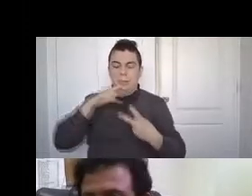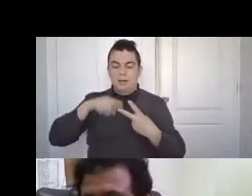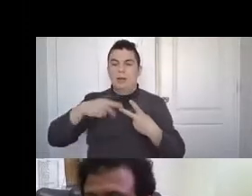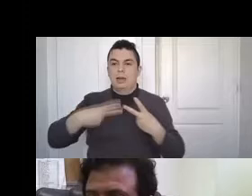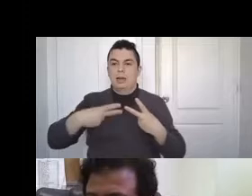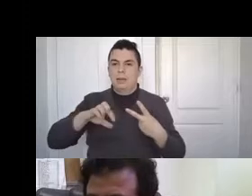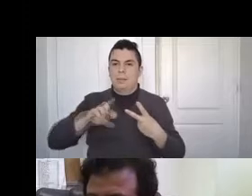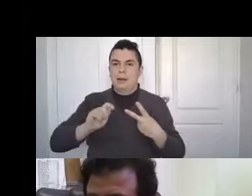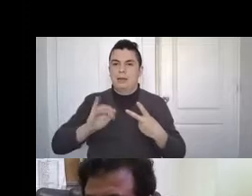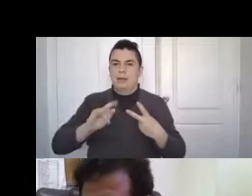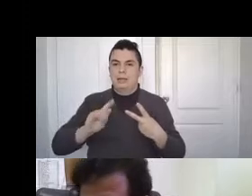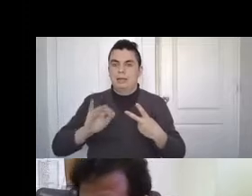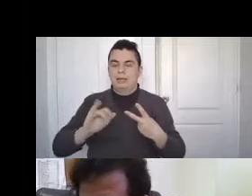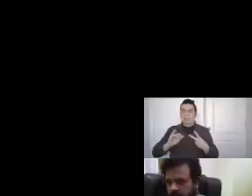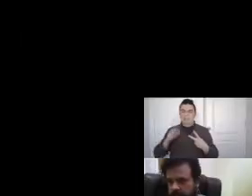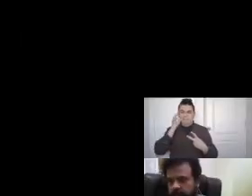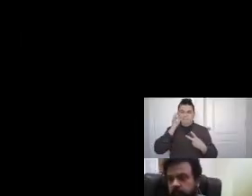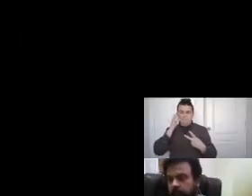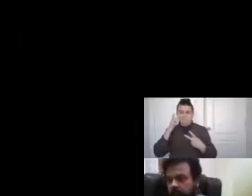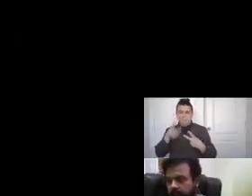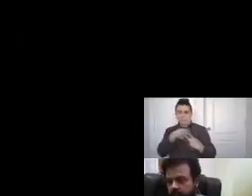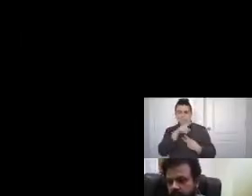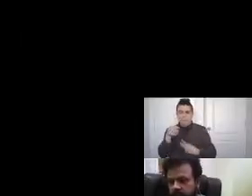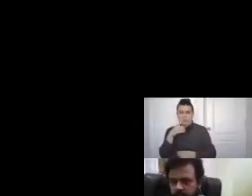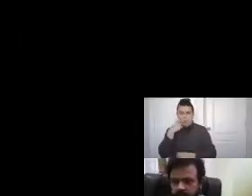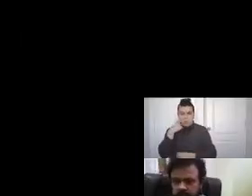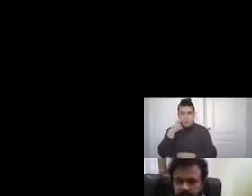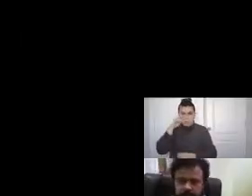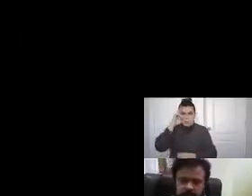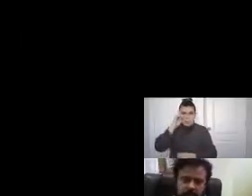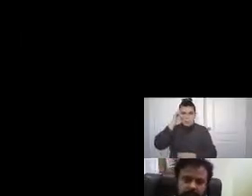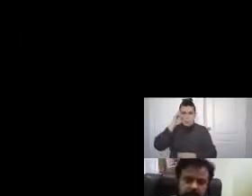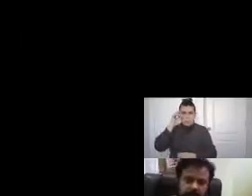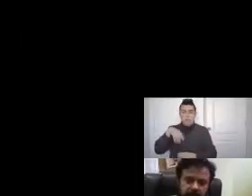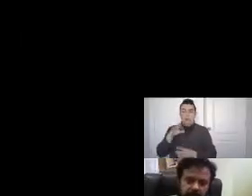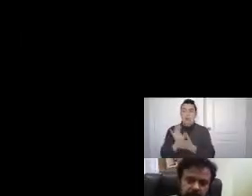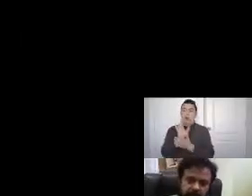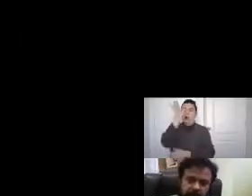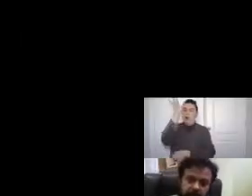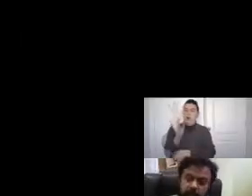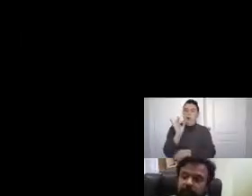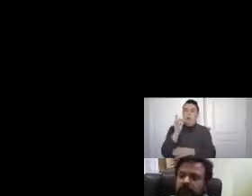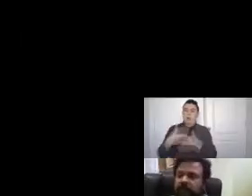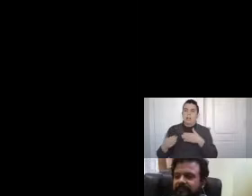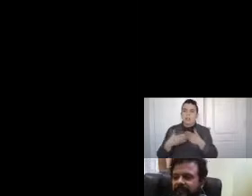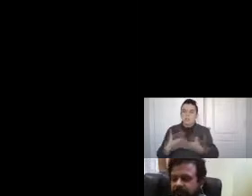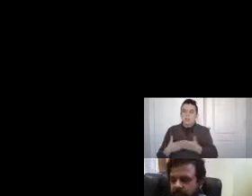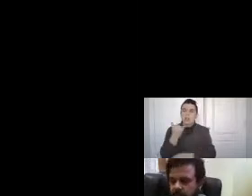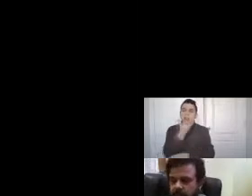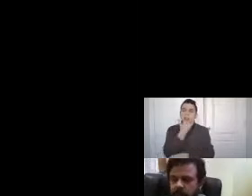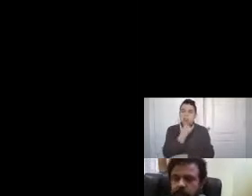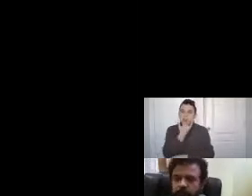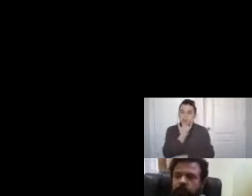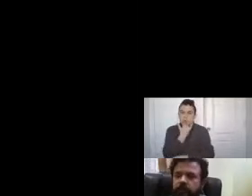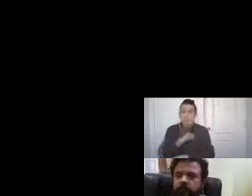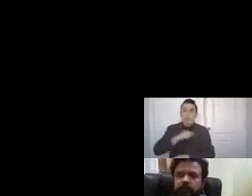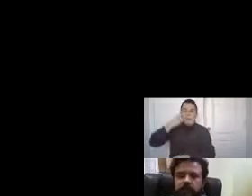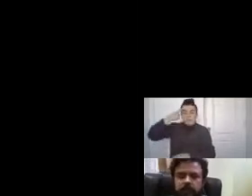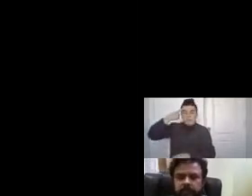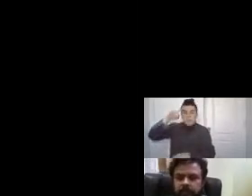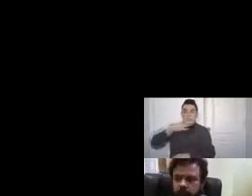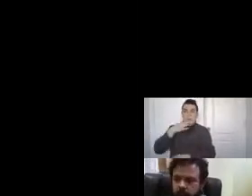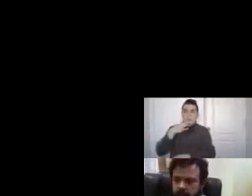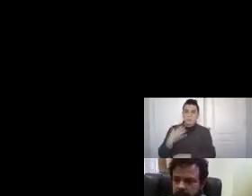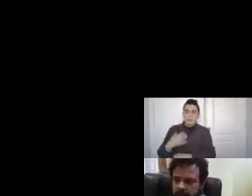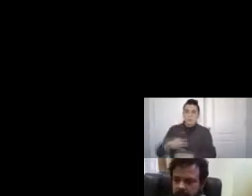componente muy potente. No sé si ustedes lo recuerdan, esto estaba colgado en YouTube, yo lo encontré ahí. Pero también repercutió muy